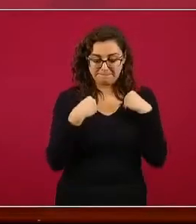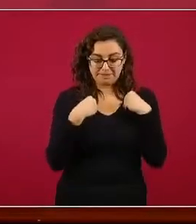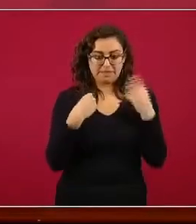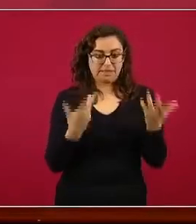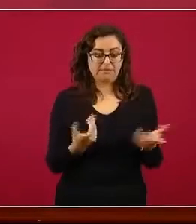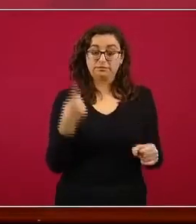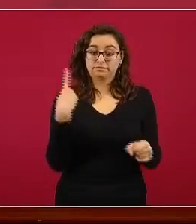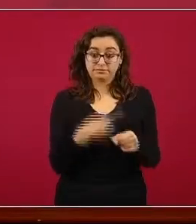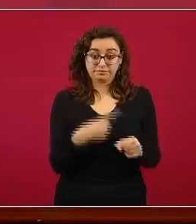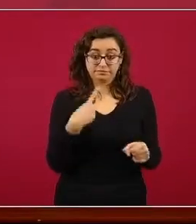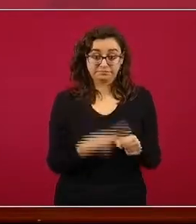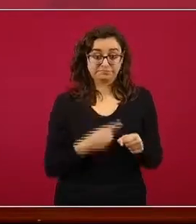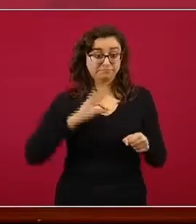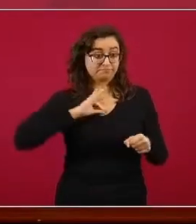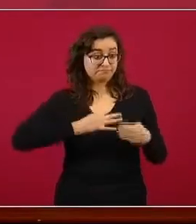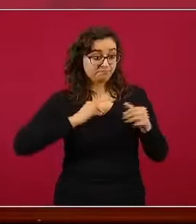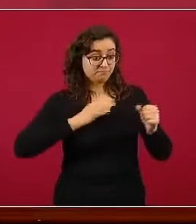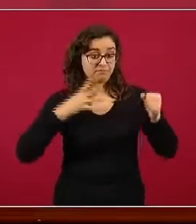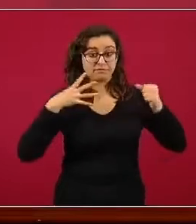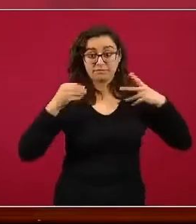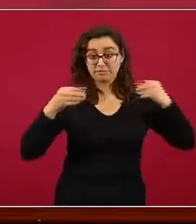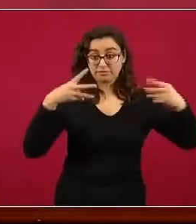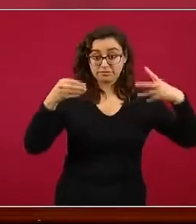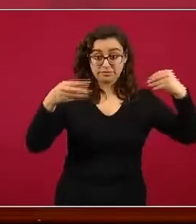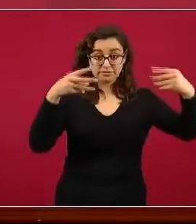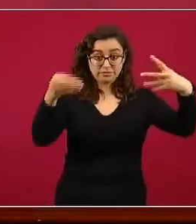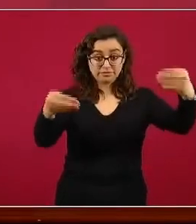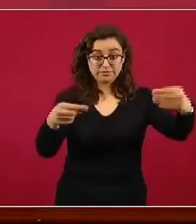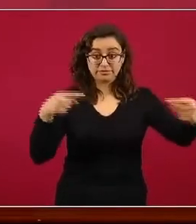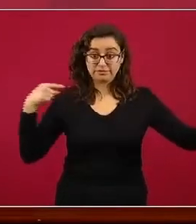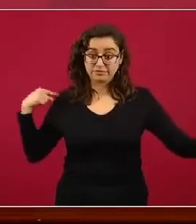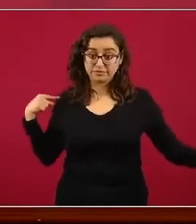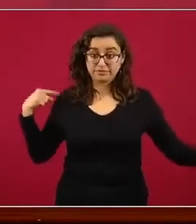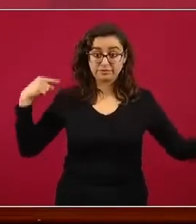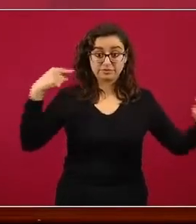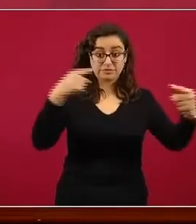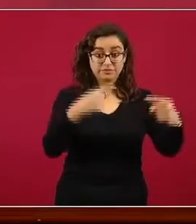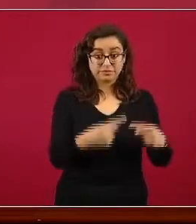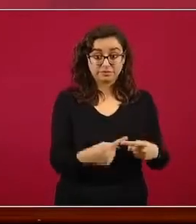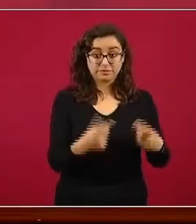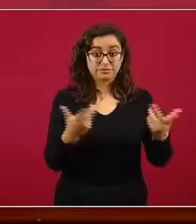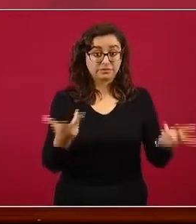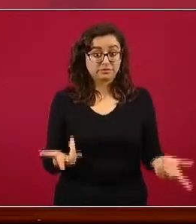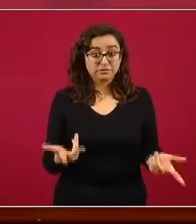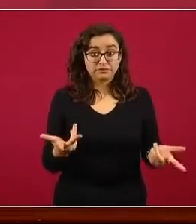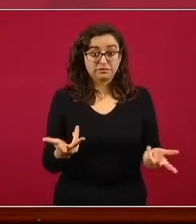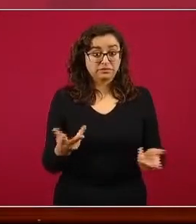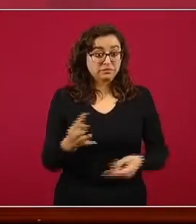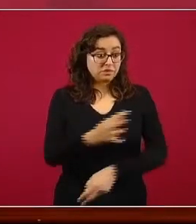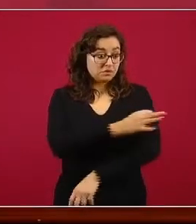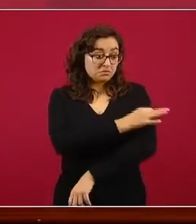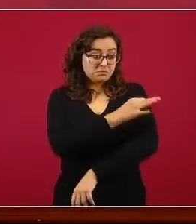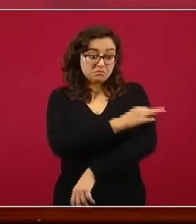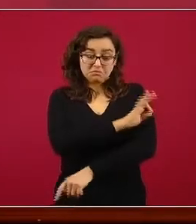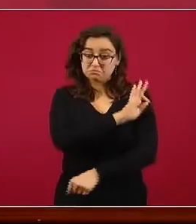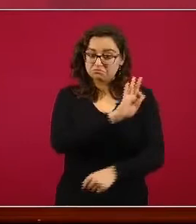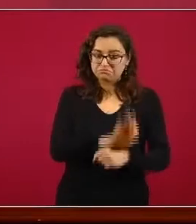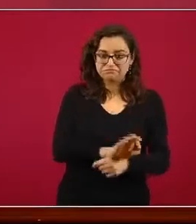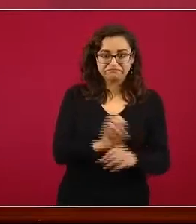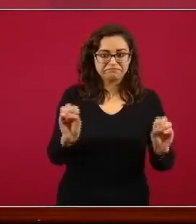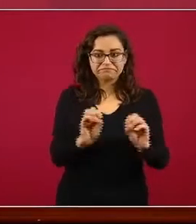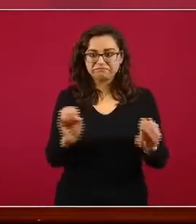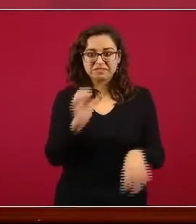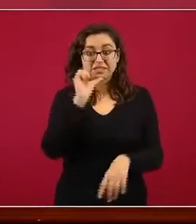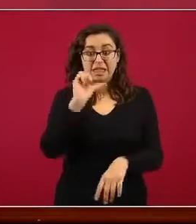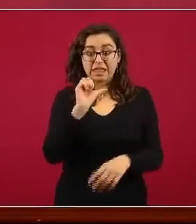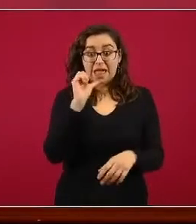una epidemia que hasta el momento, excepto en la última semana, no existía un mecanismo de protección directa